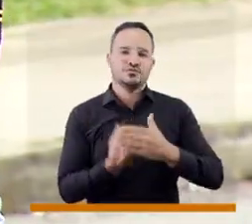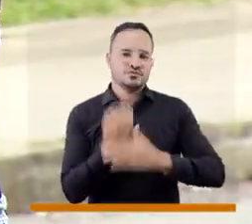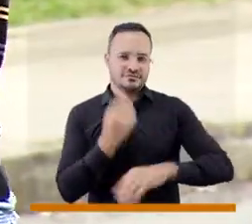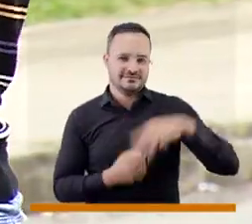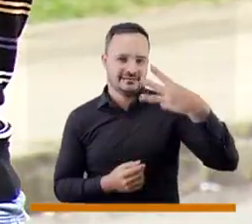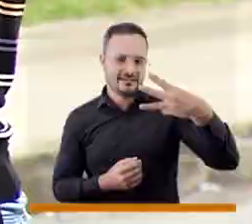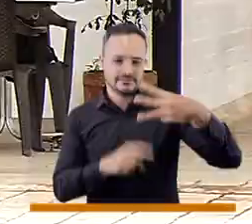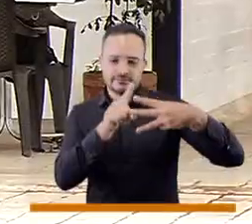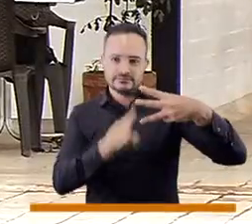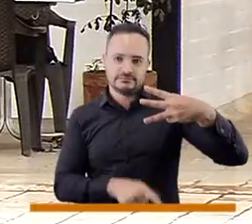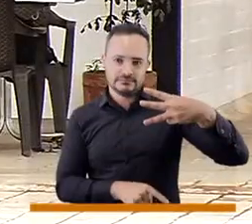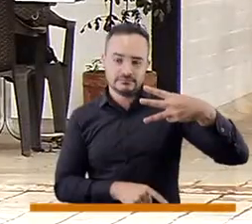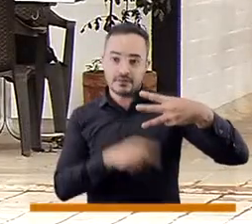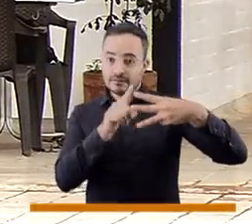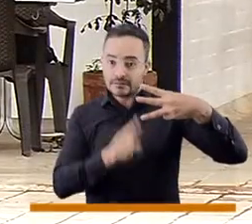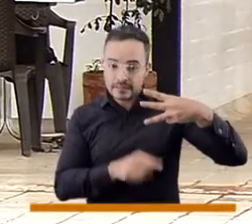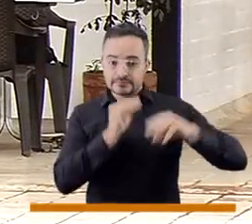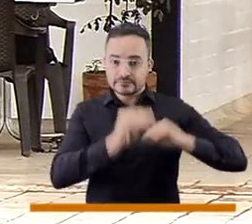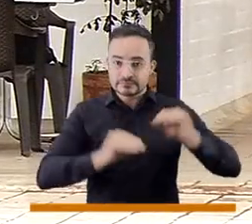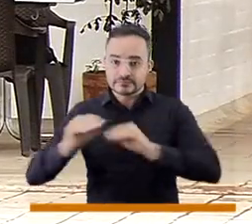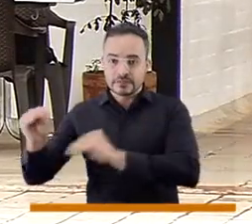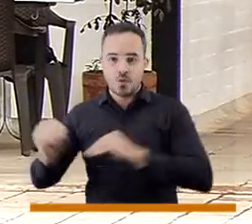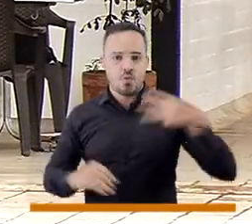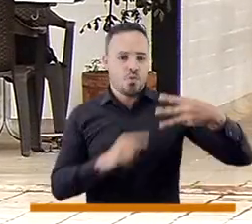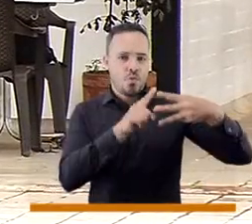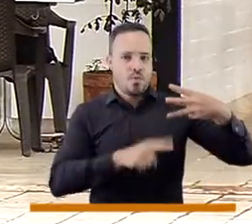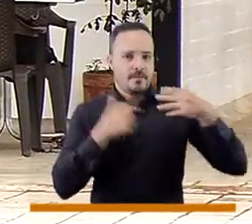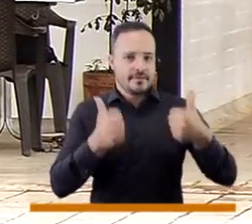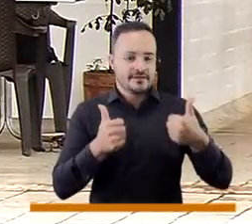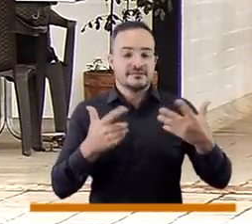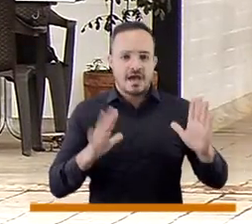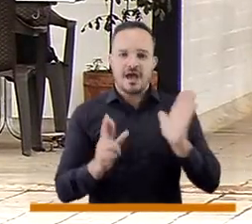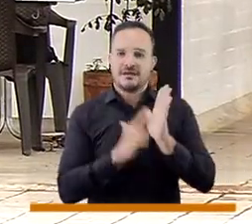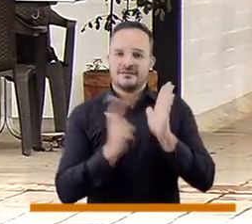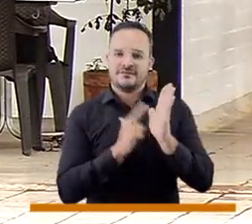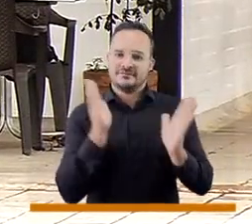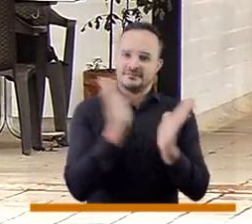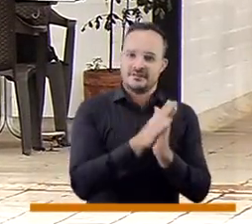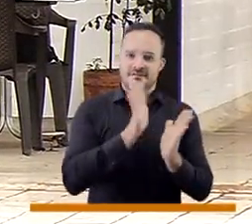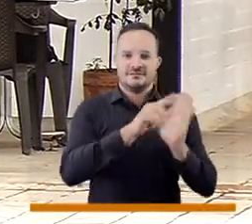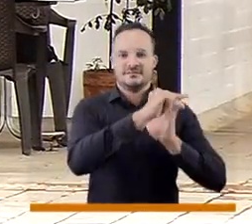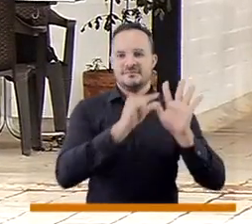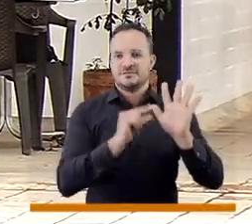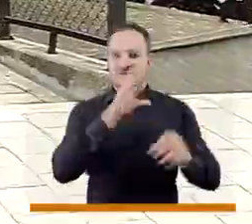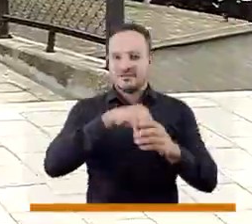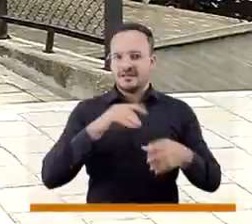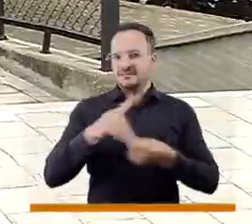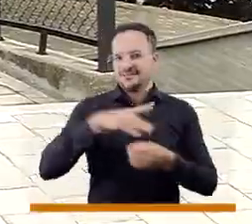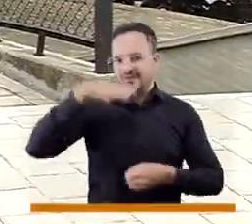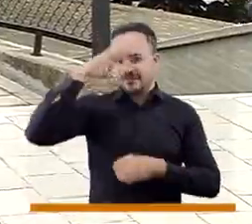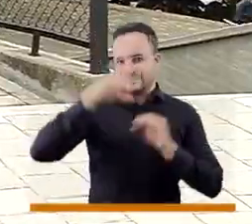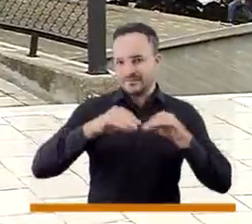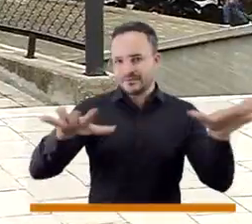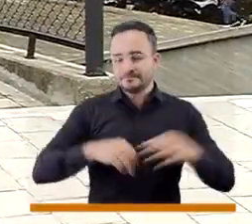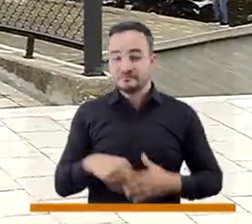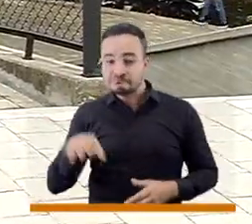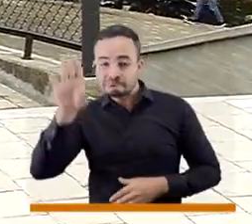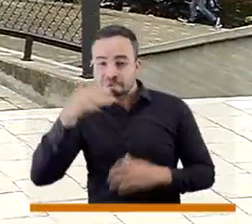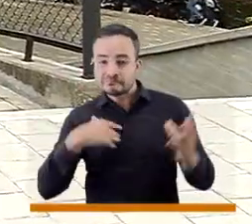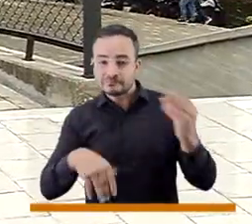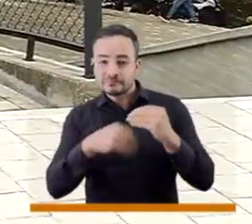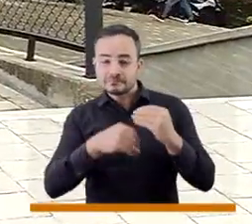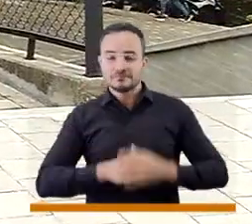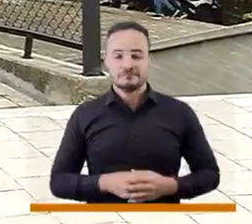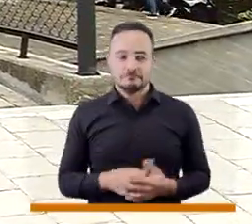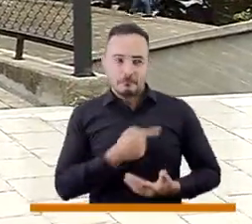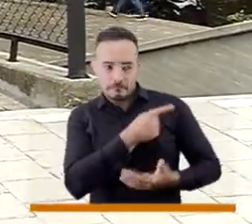ya tres productos muy importantes, muy interesantes, que han quedado contenidos en la revista de la personería del distrito de